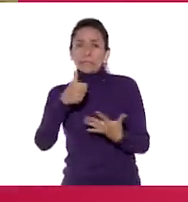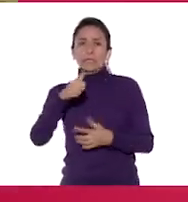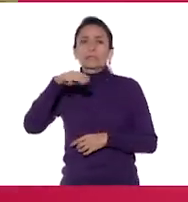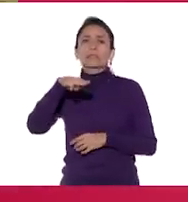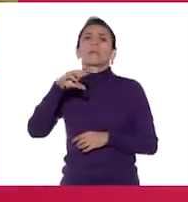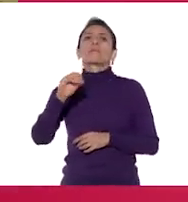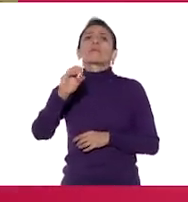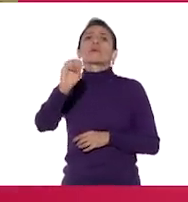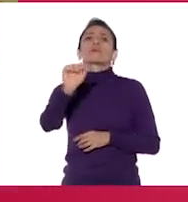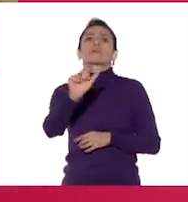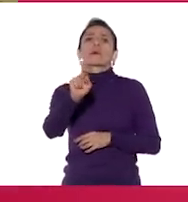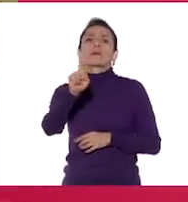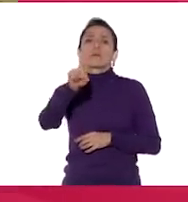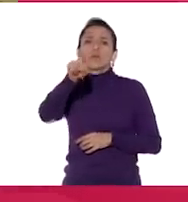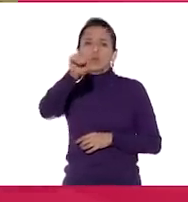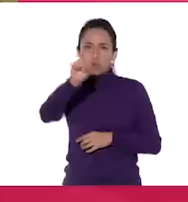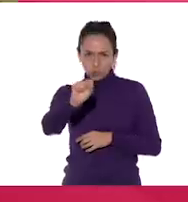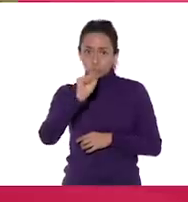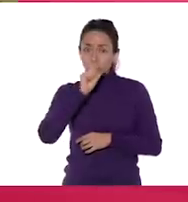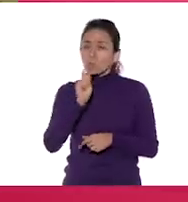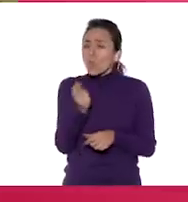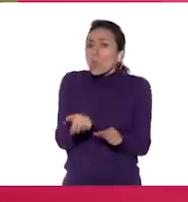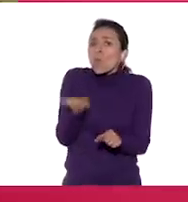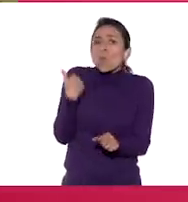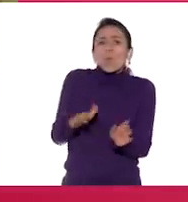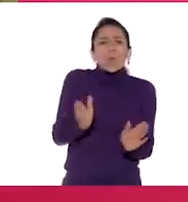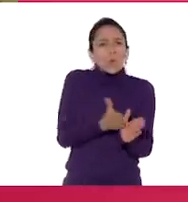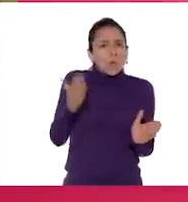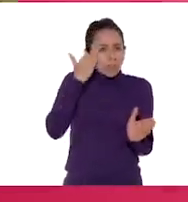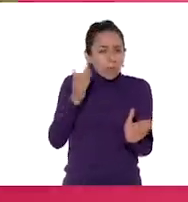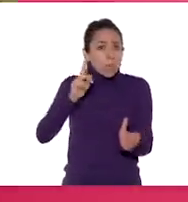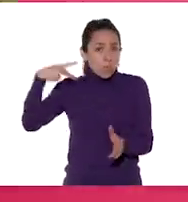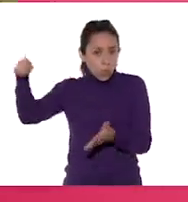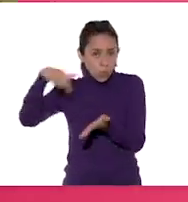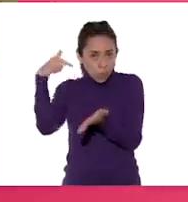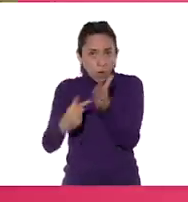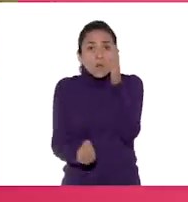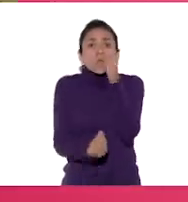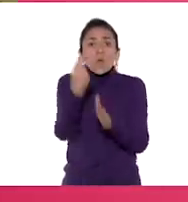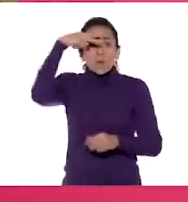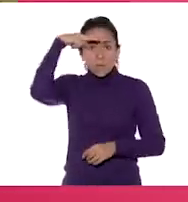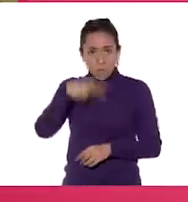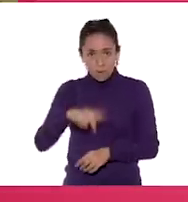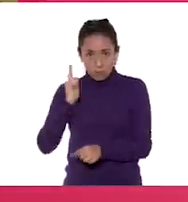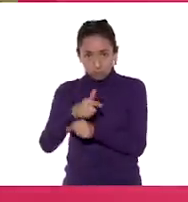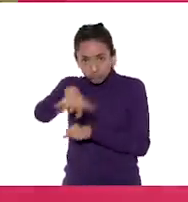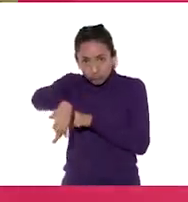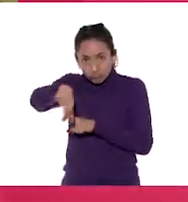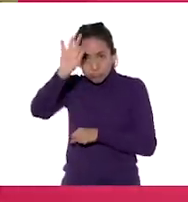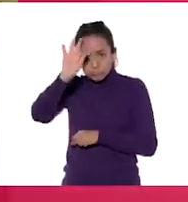es un dinosaurio que se encontró en el Jurásico Superior de Nuevo México, en el cual se utilizan